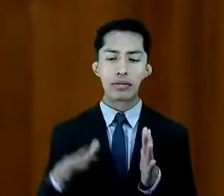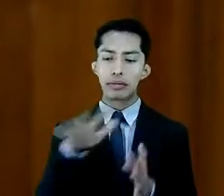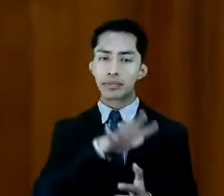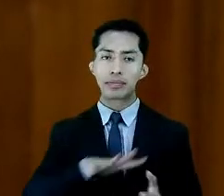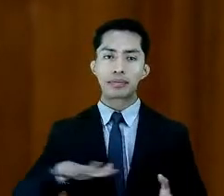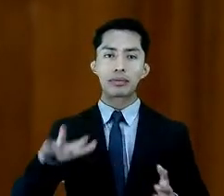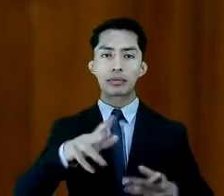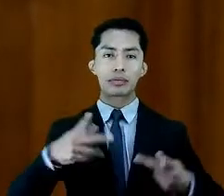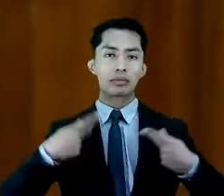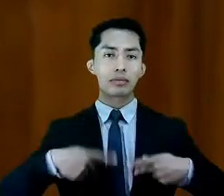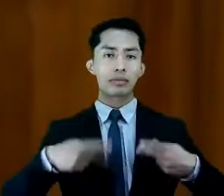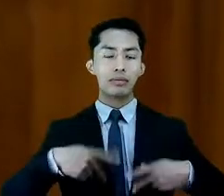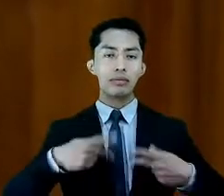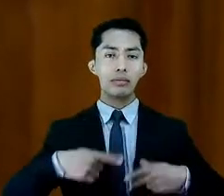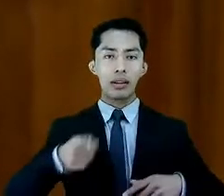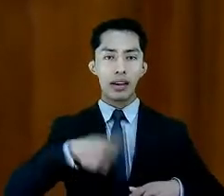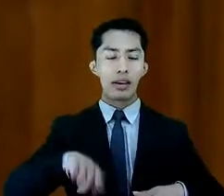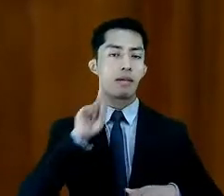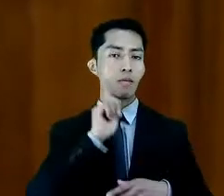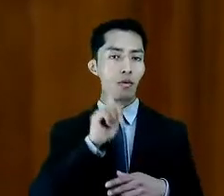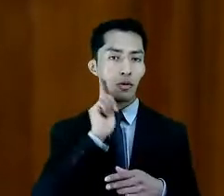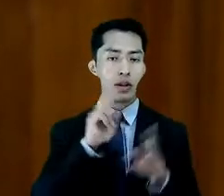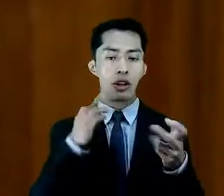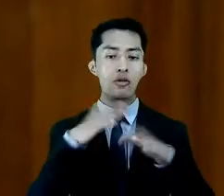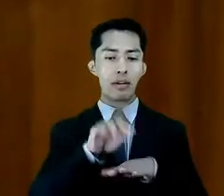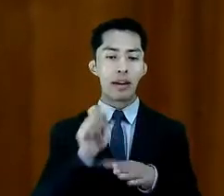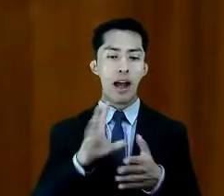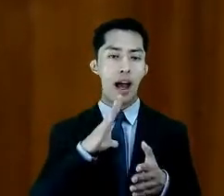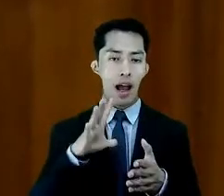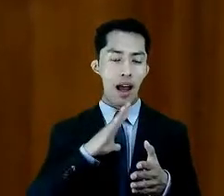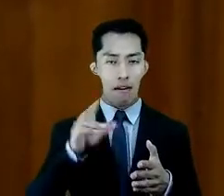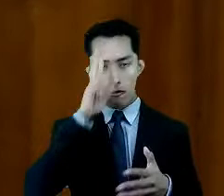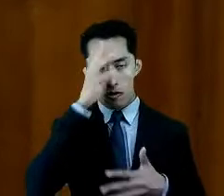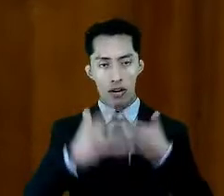tenemos con todas ellas en temas de violencia.